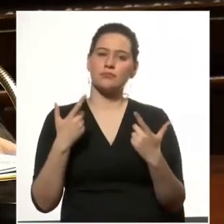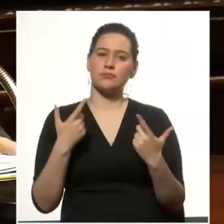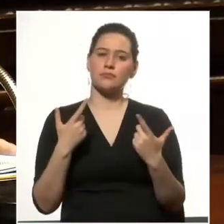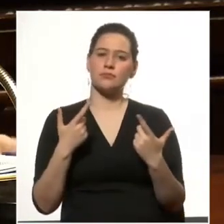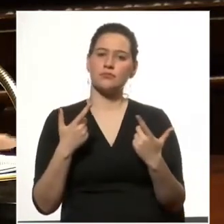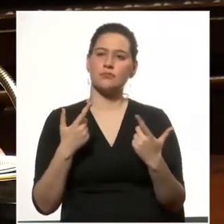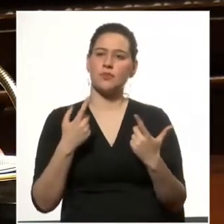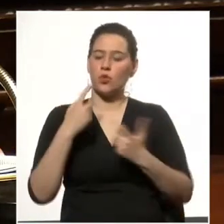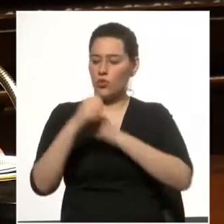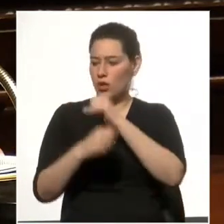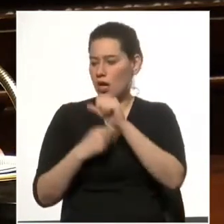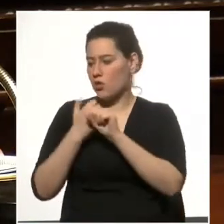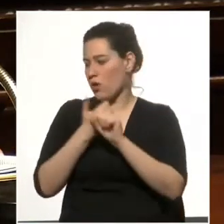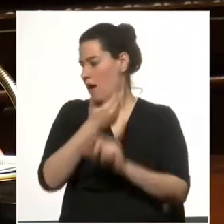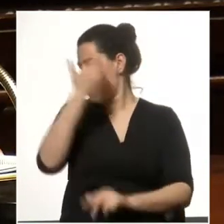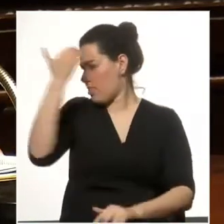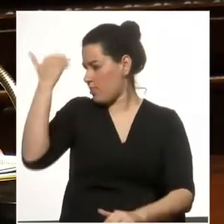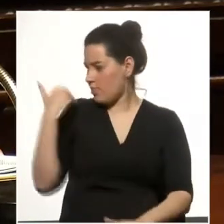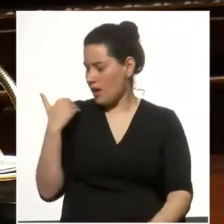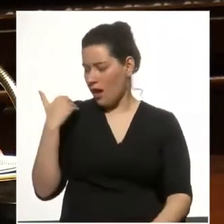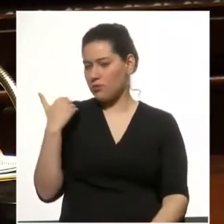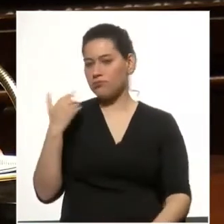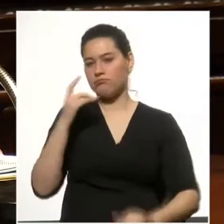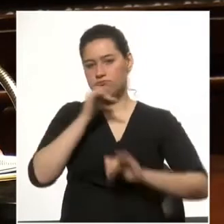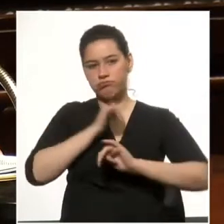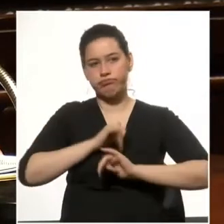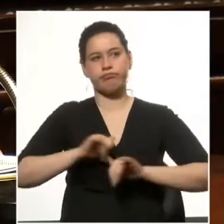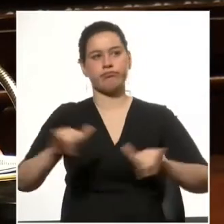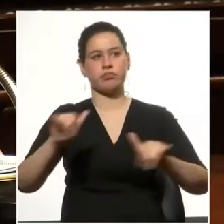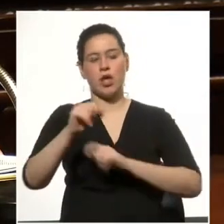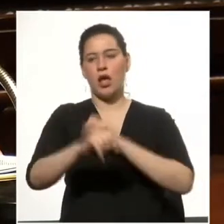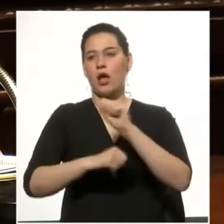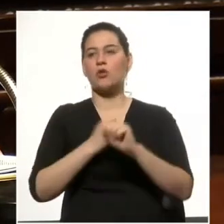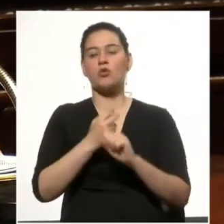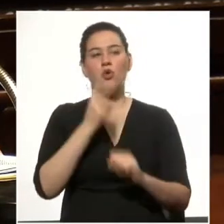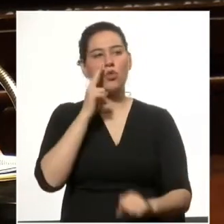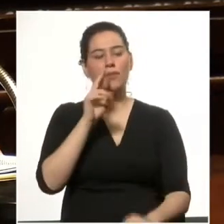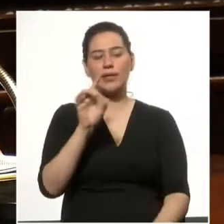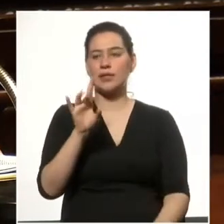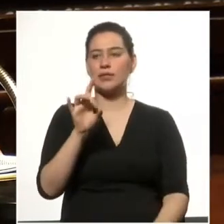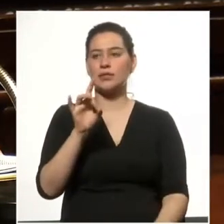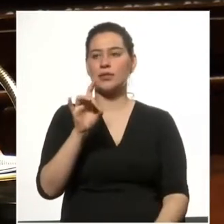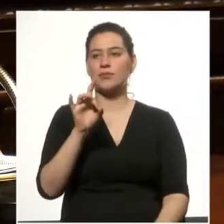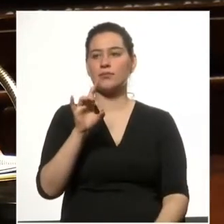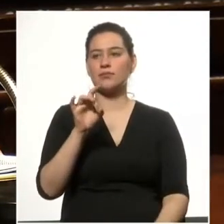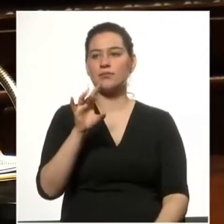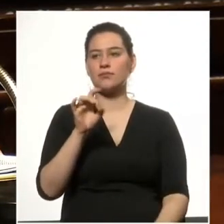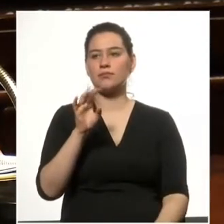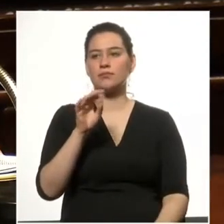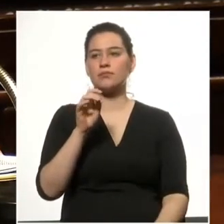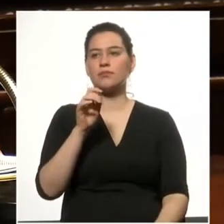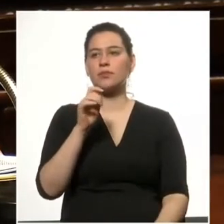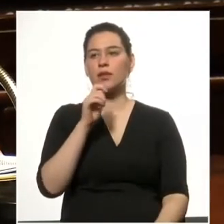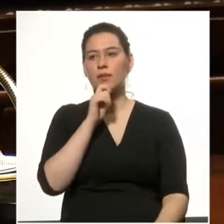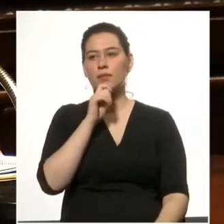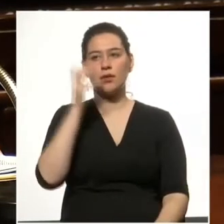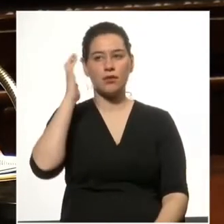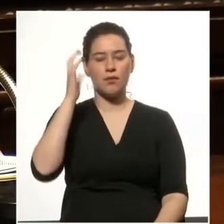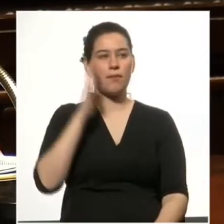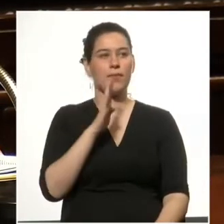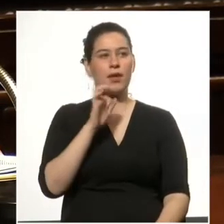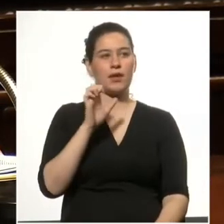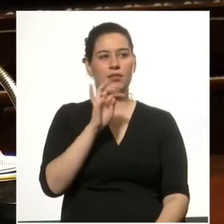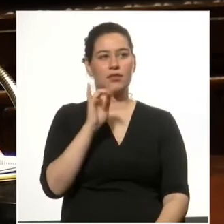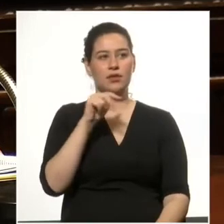que un año atrás tomara estado público que en el año 2015 el conductor de radio Orlando